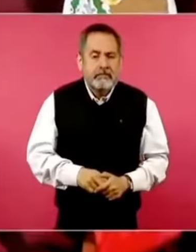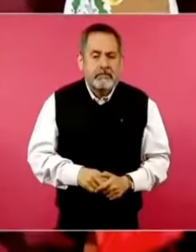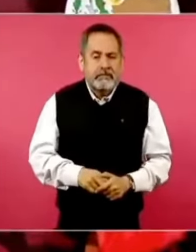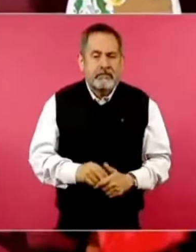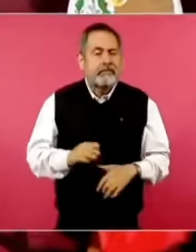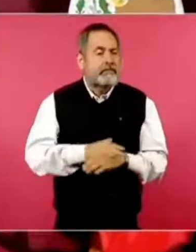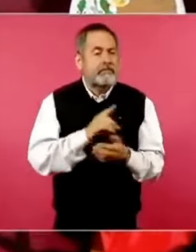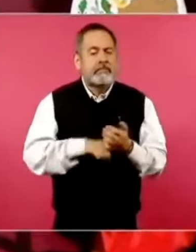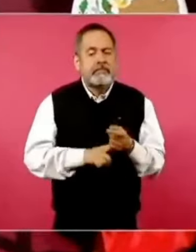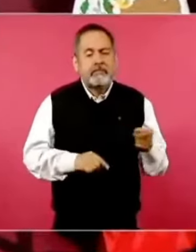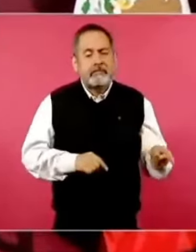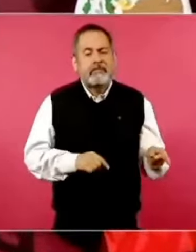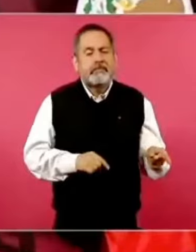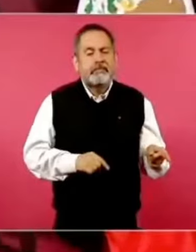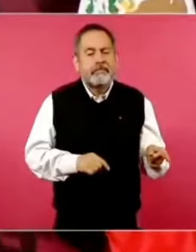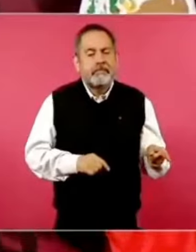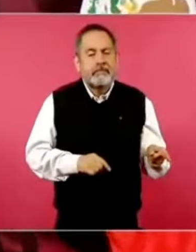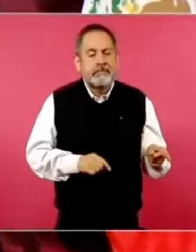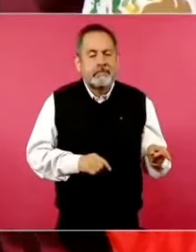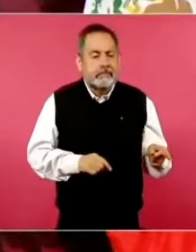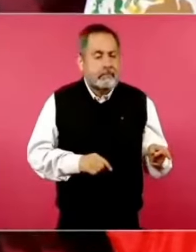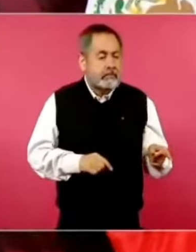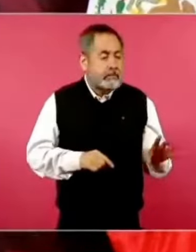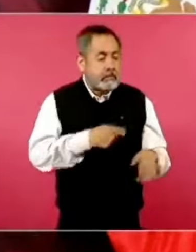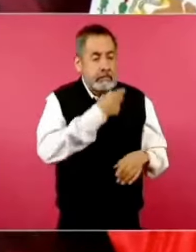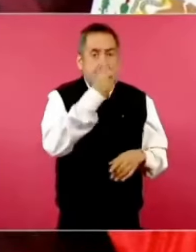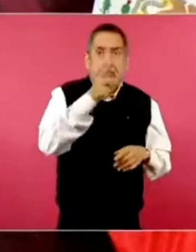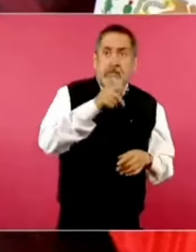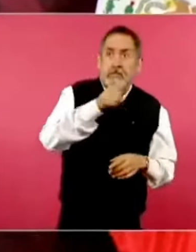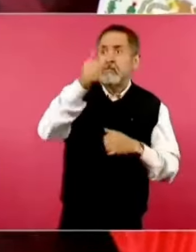porque hay nerviosismo financiero.